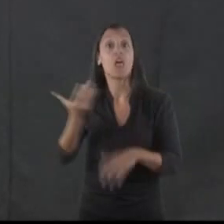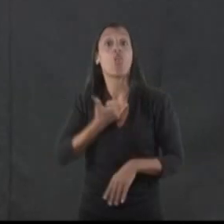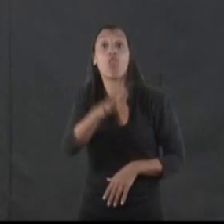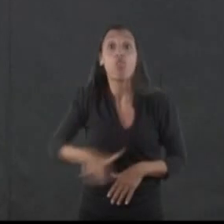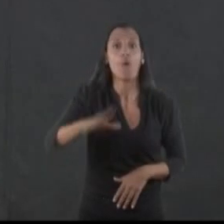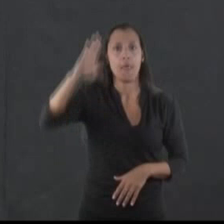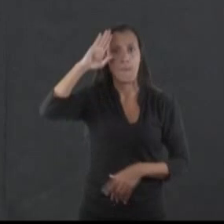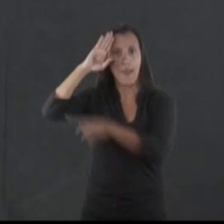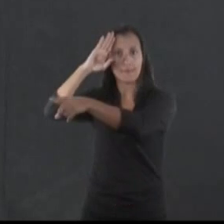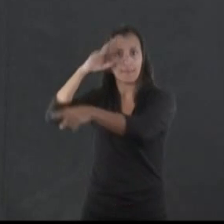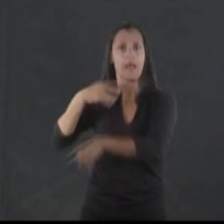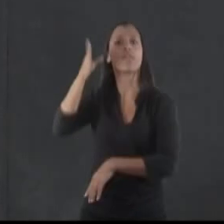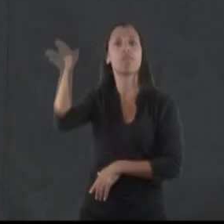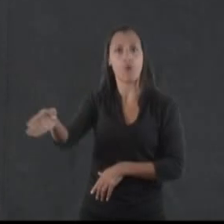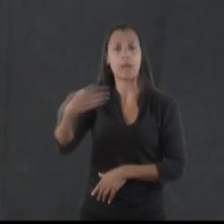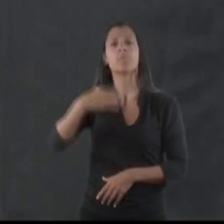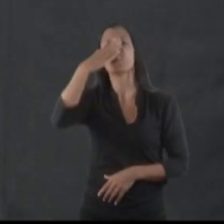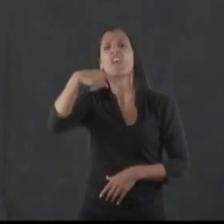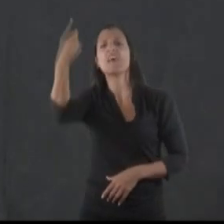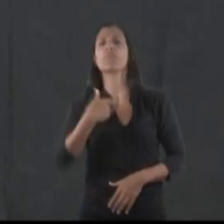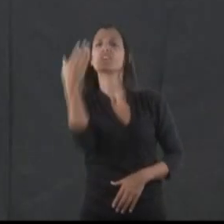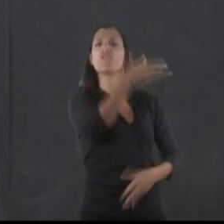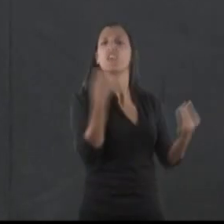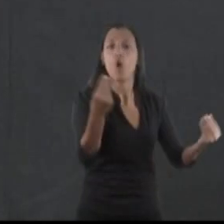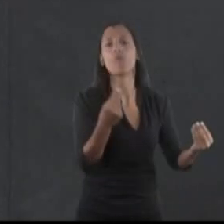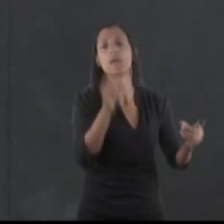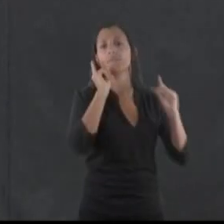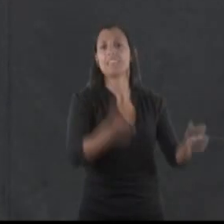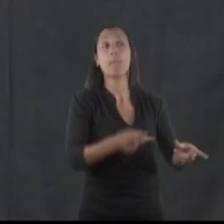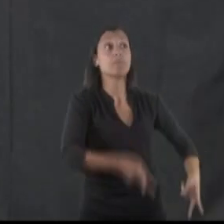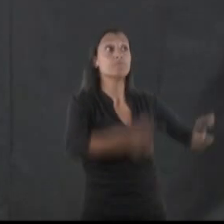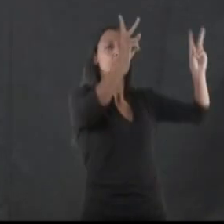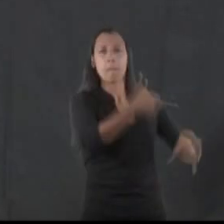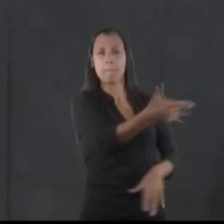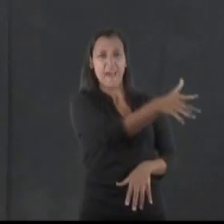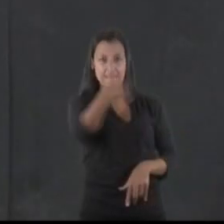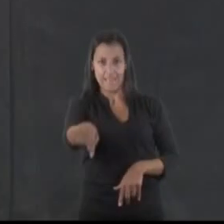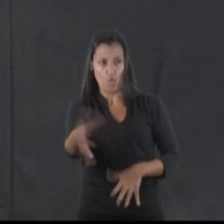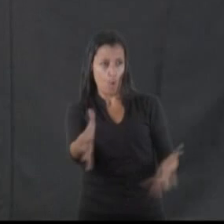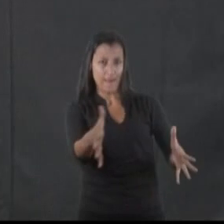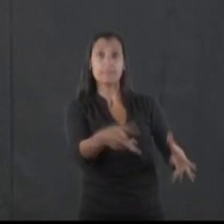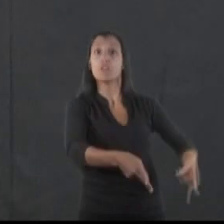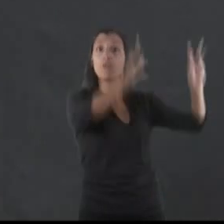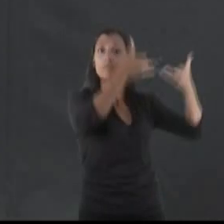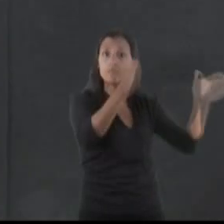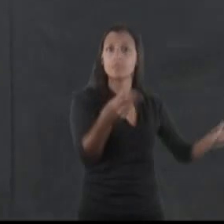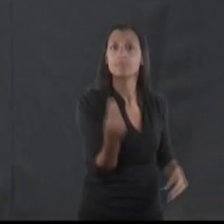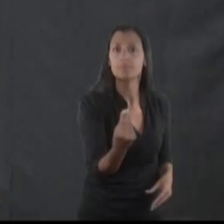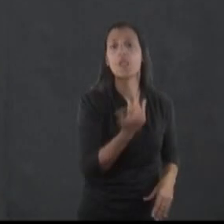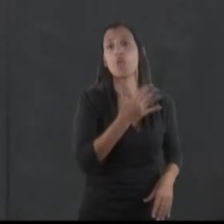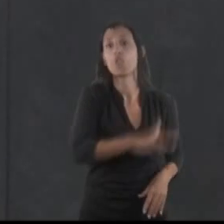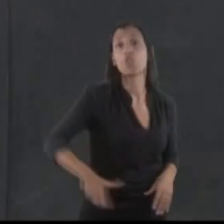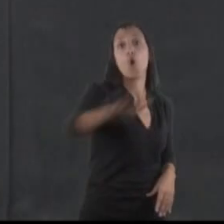Berazategui. Estuve después inaugurando un edificio parecido a este en